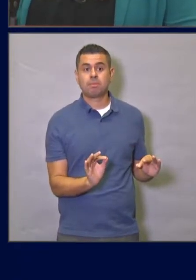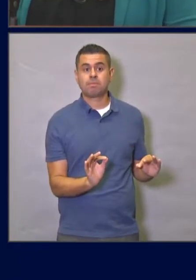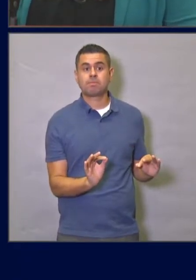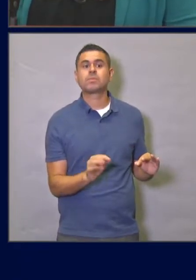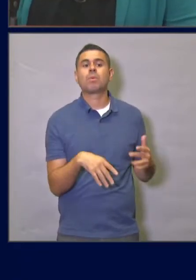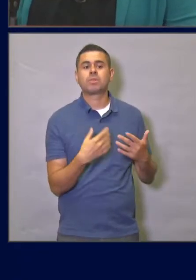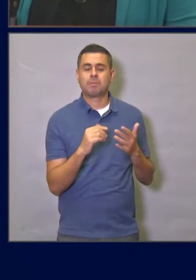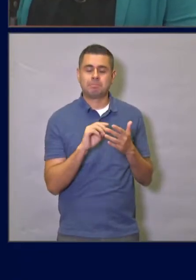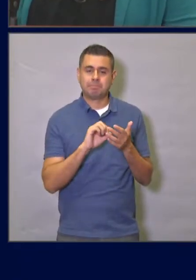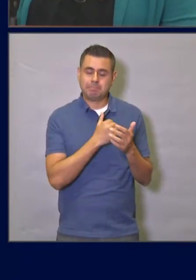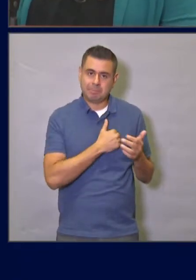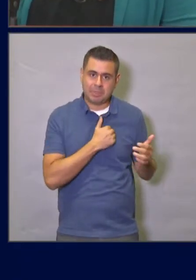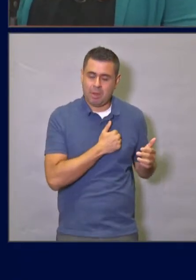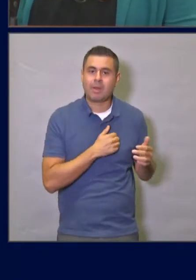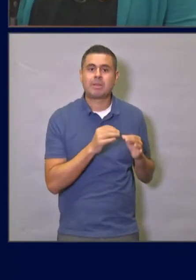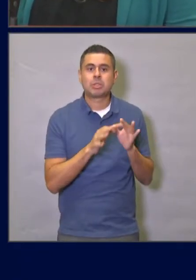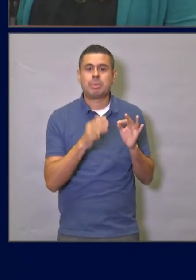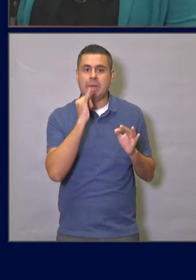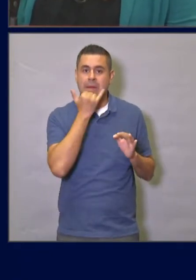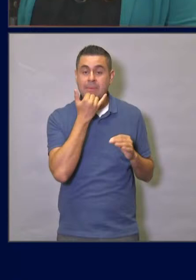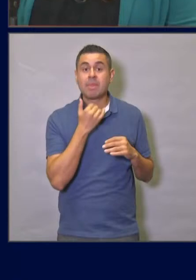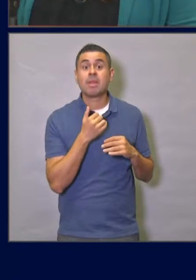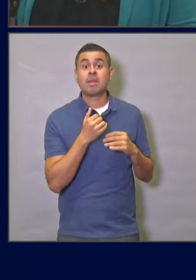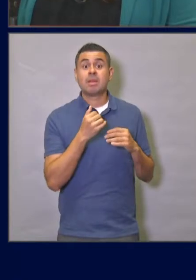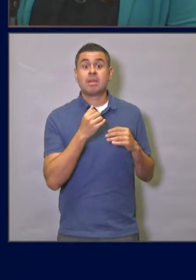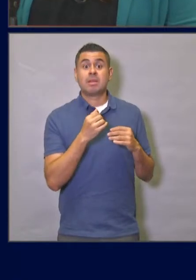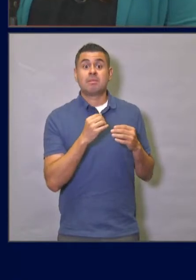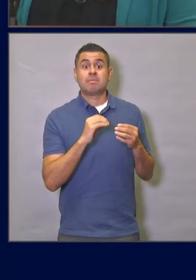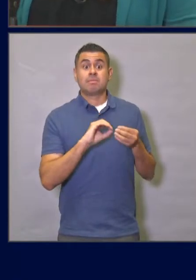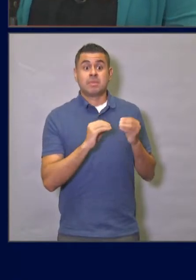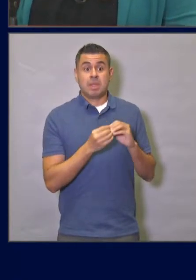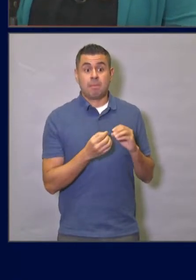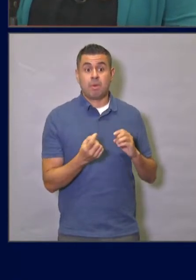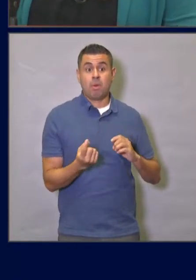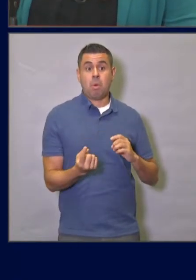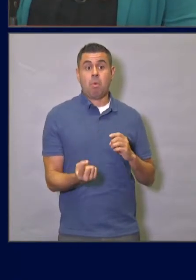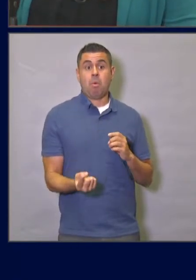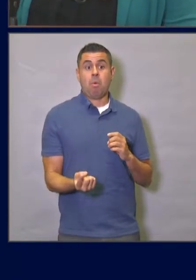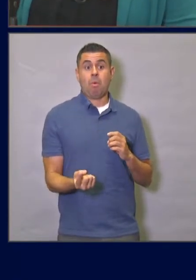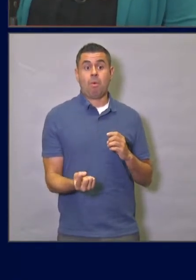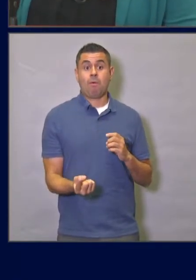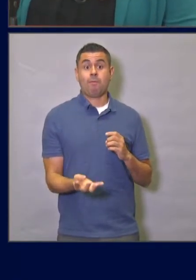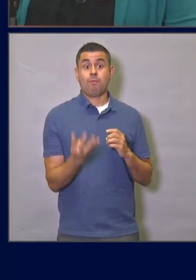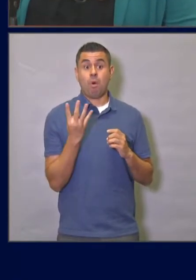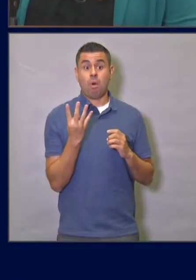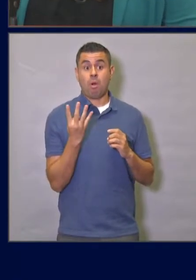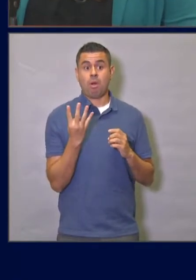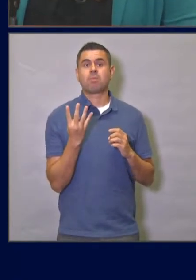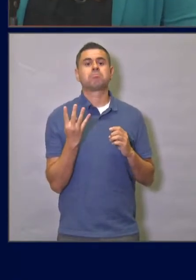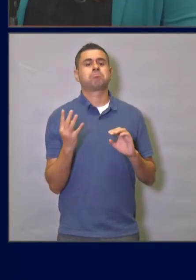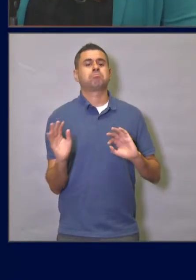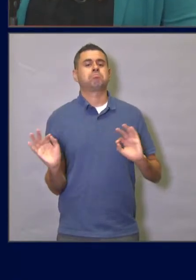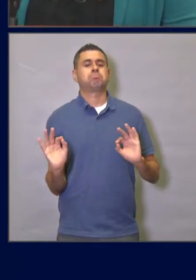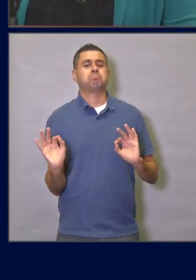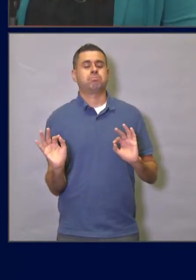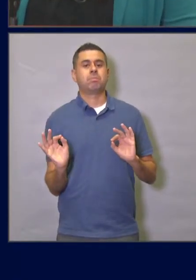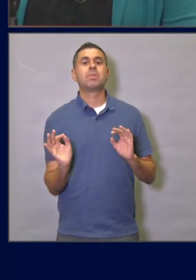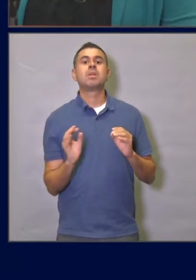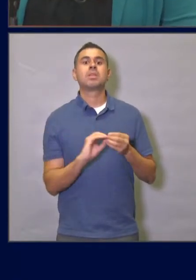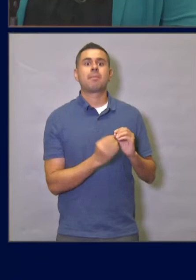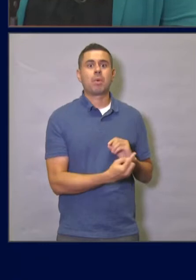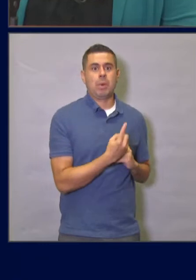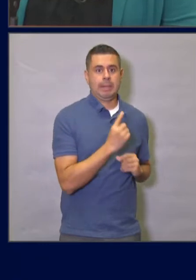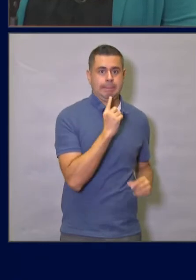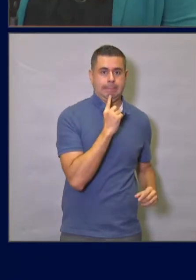4. Actualmente se utilizan 2 métricas para asignar cada condado a un nivel